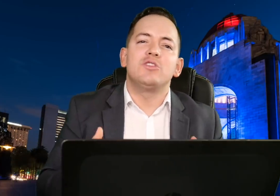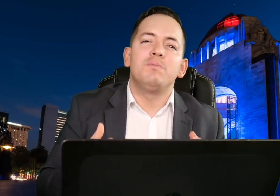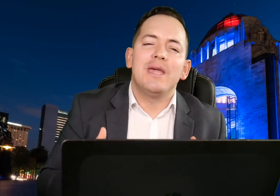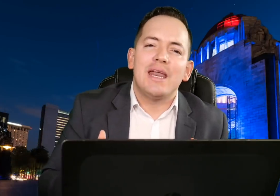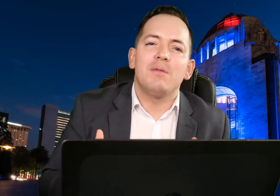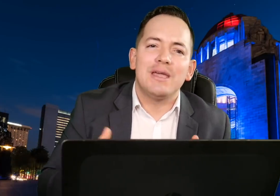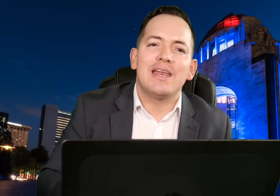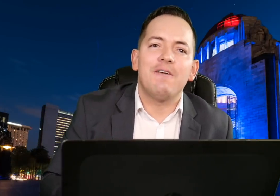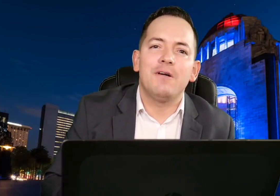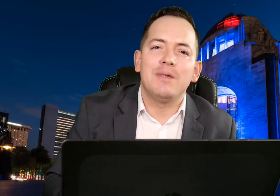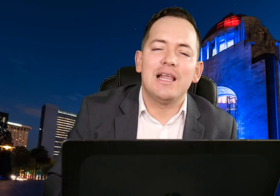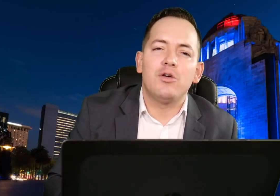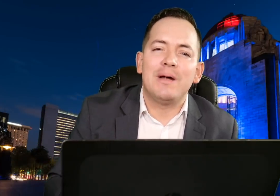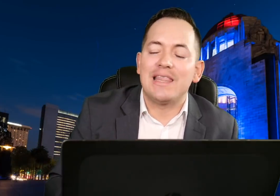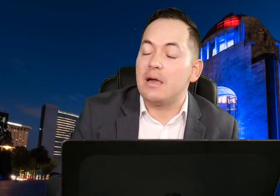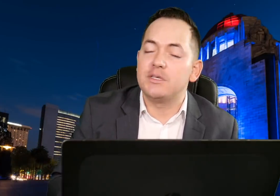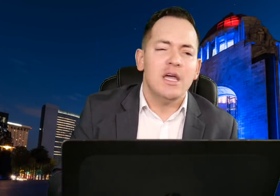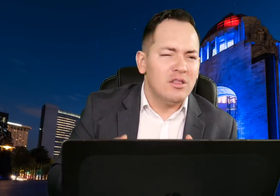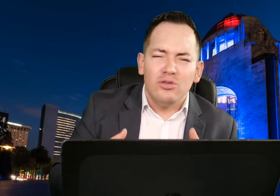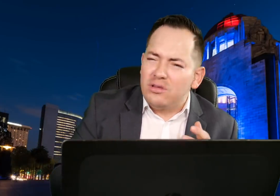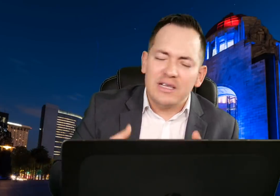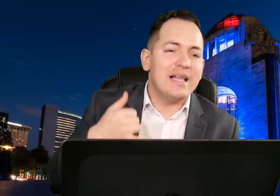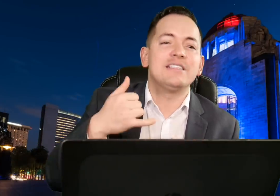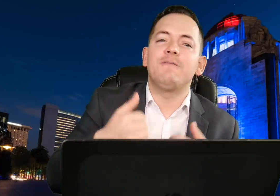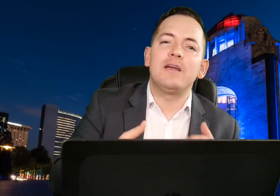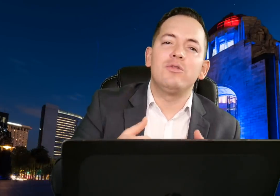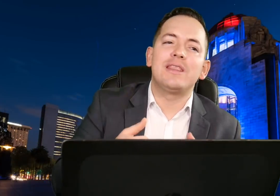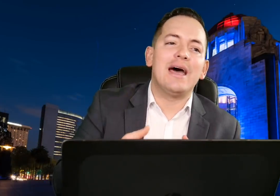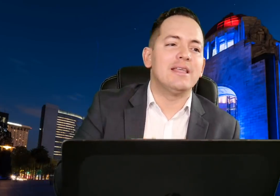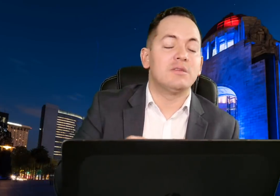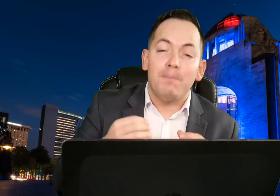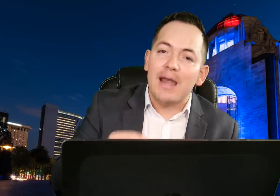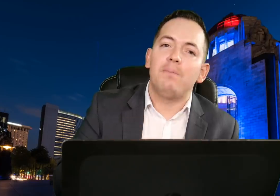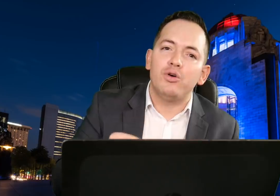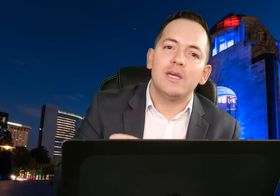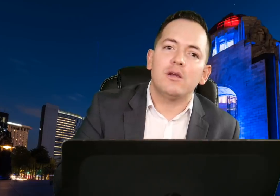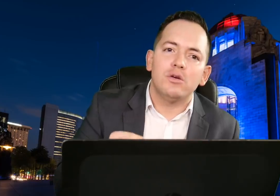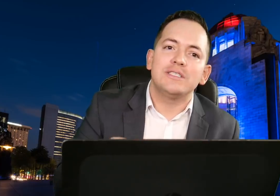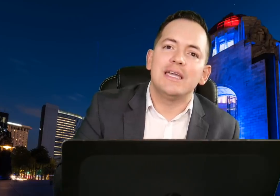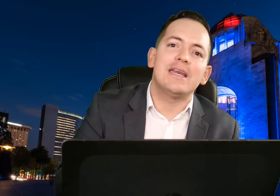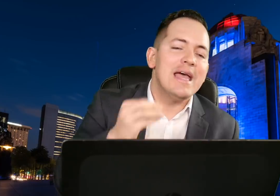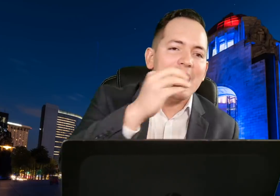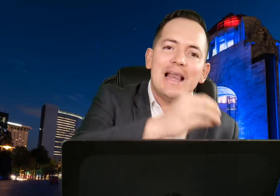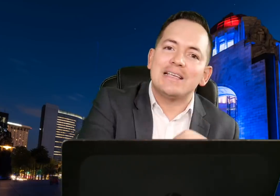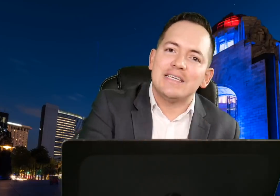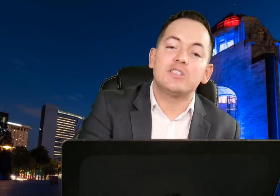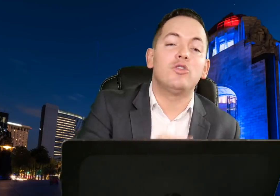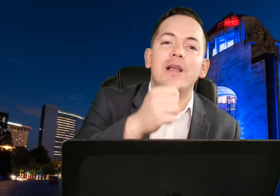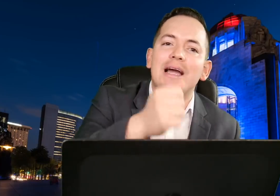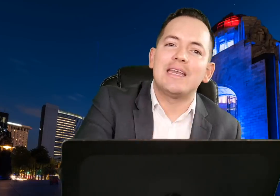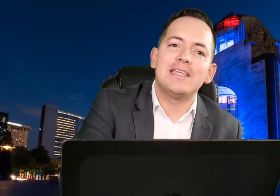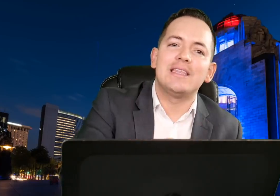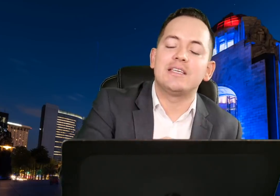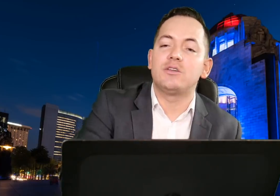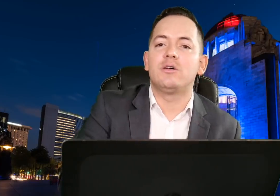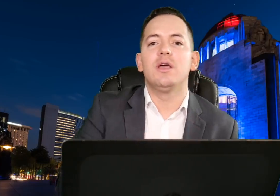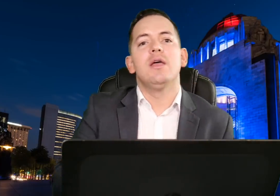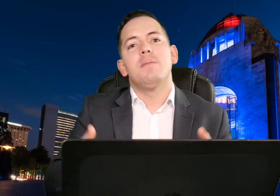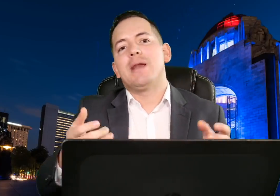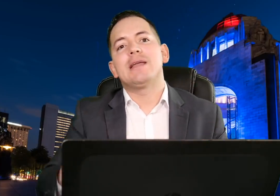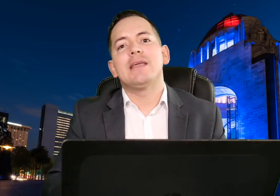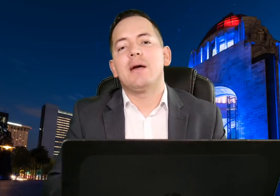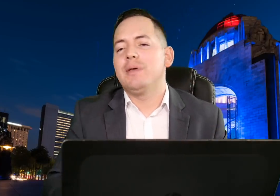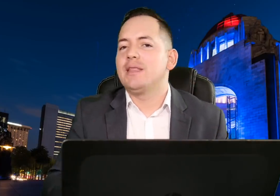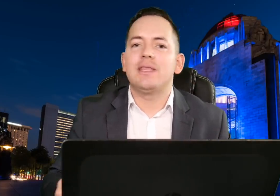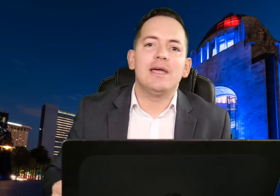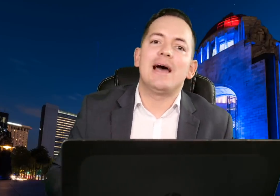si supieran me crea familia nopal times todas las dificultades para poder conseguir el acceso a la acreditación